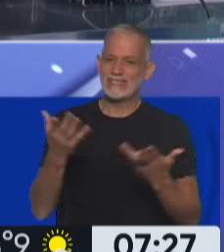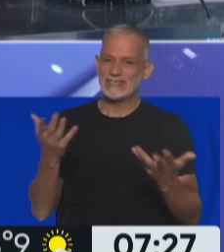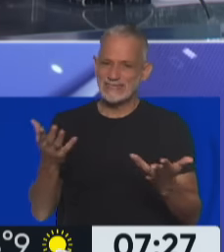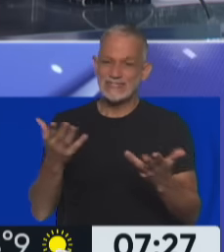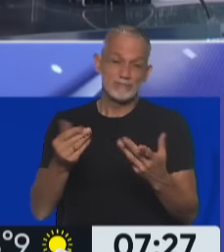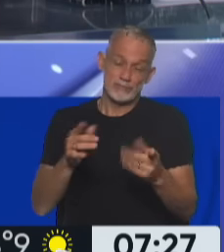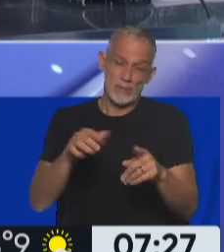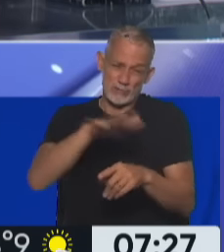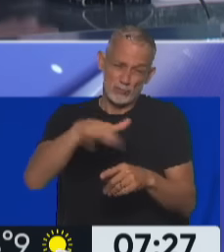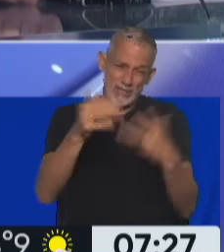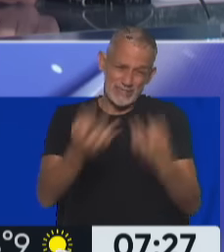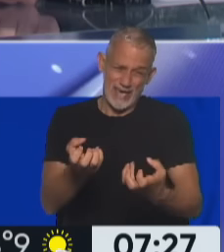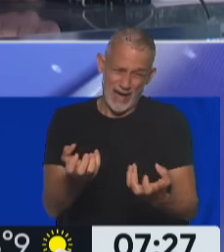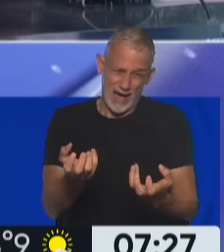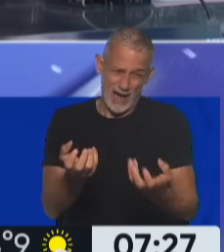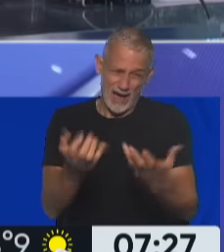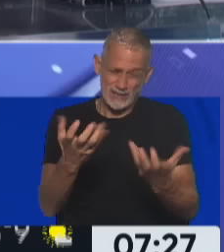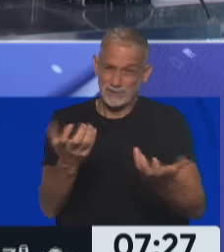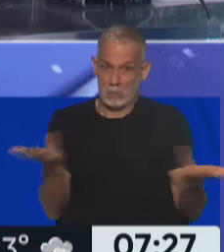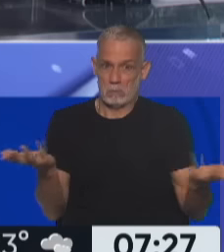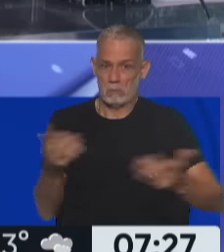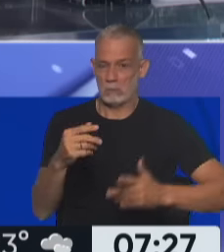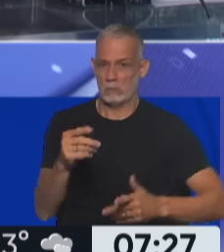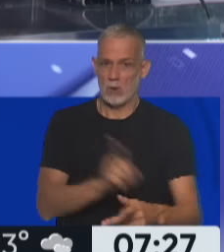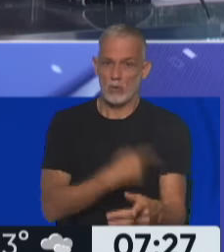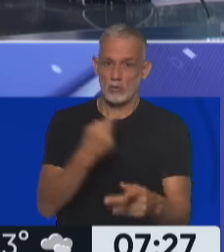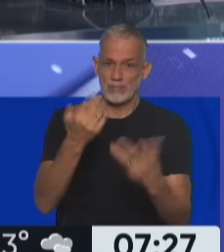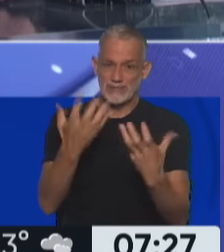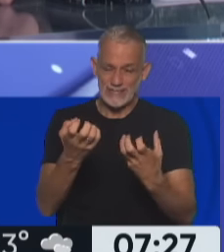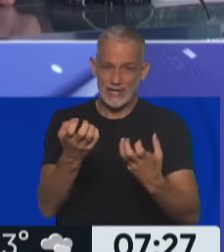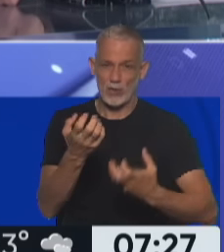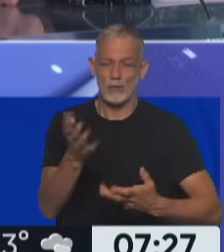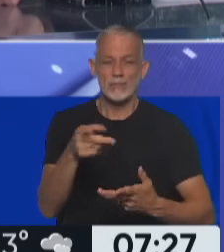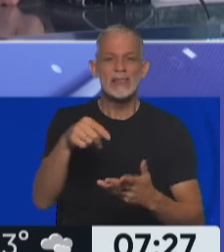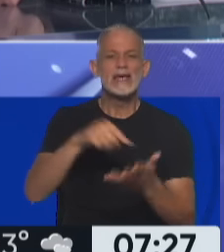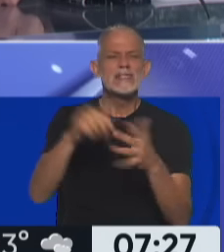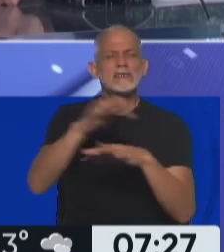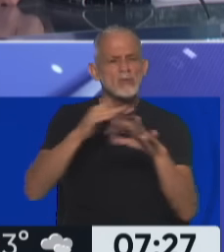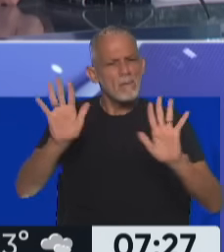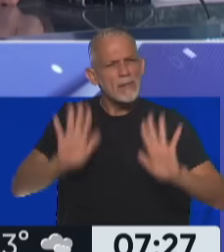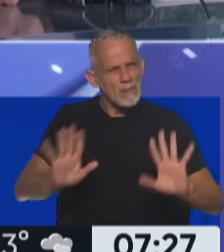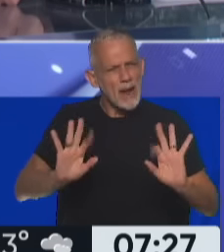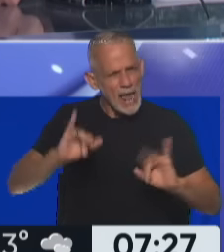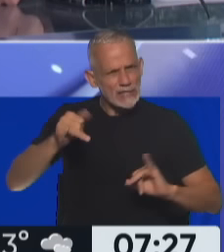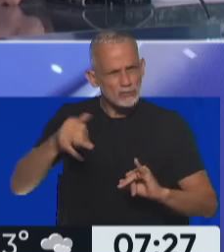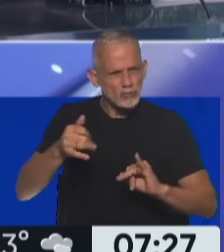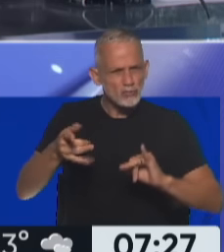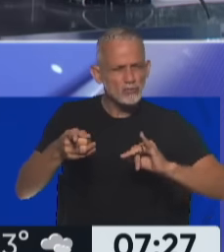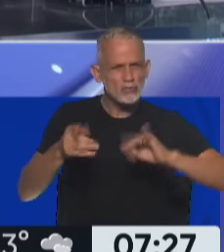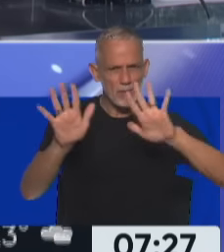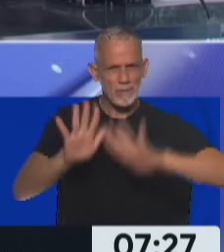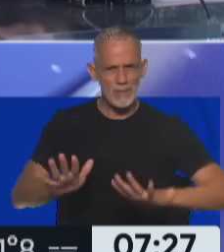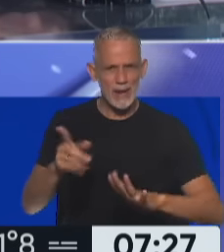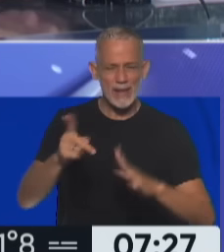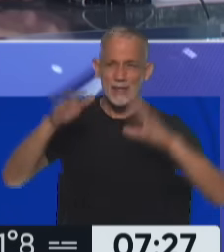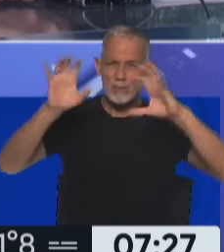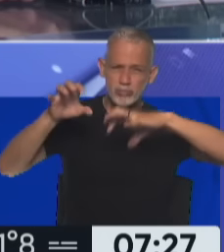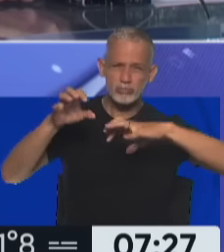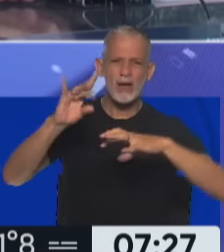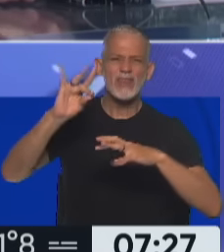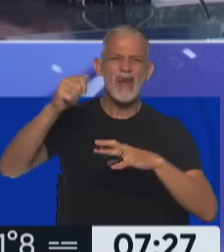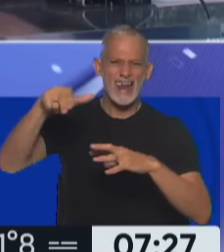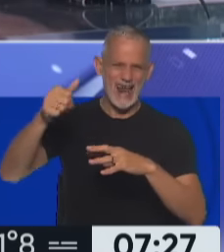seca, además. Claro. y es una zona seca, por lo cual, si bien la ciudad está preparada para ese tipo de temporales de danas, ¿sí?